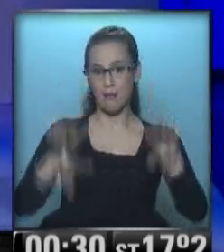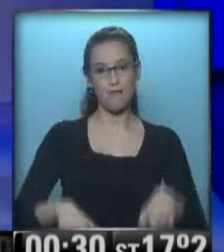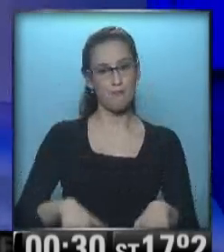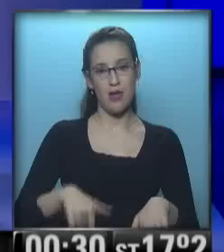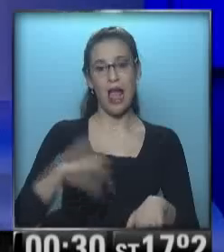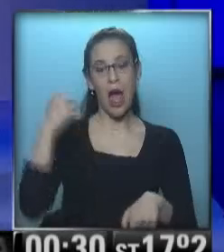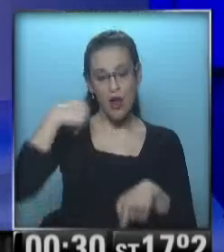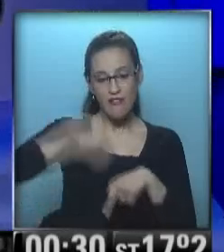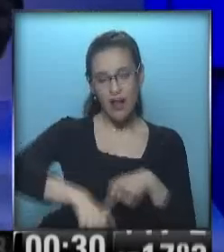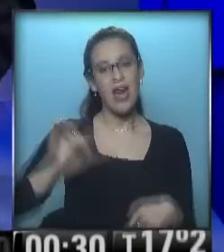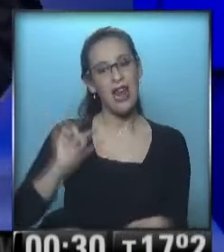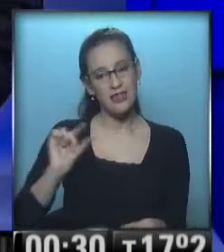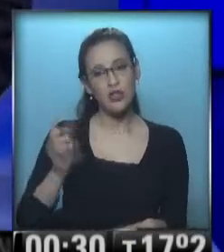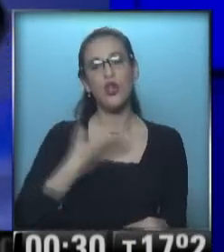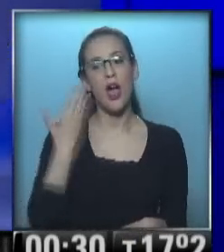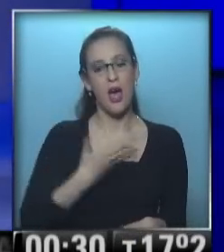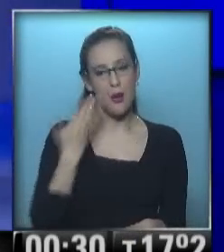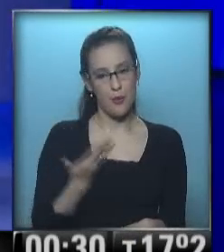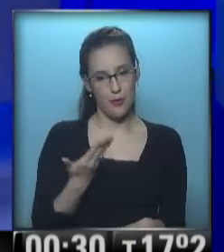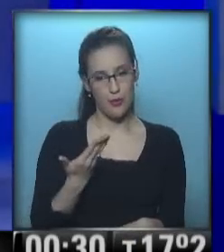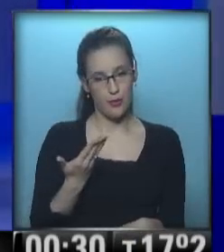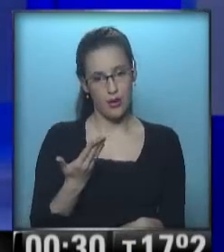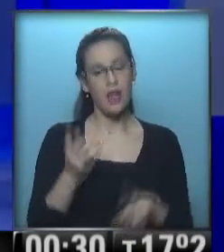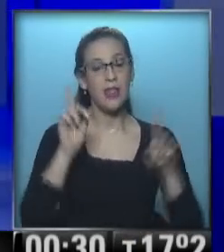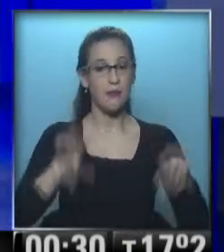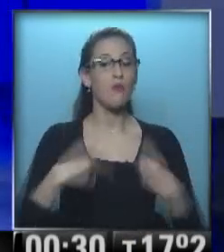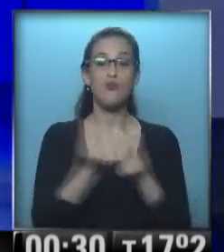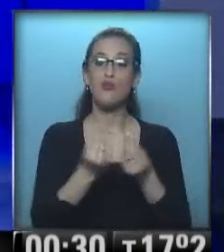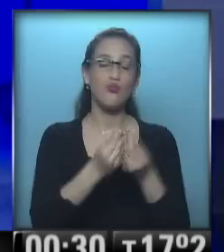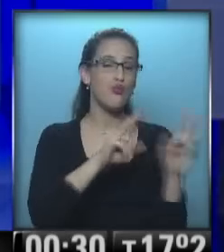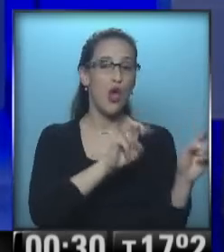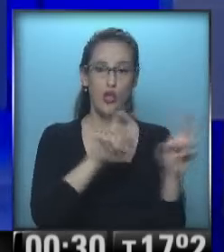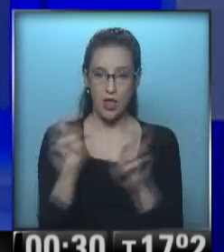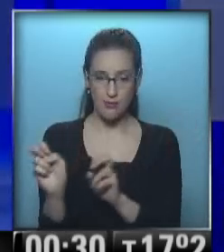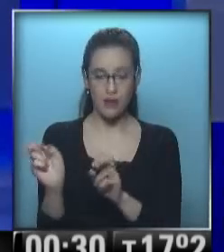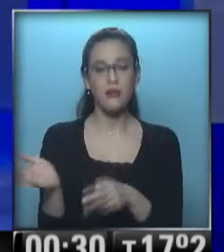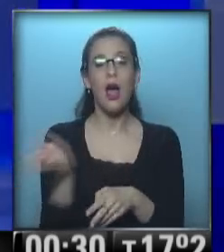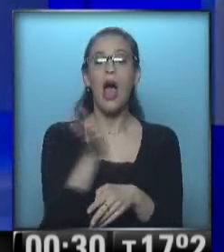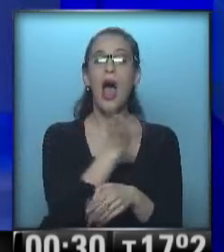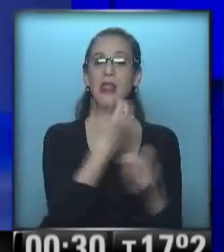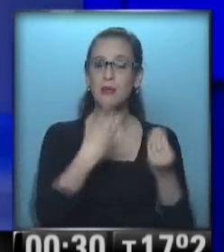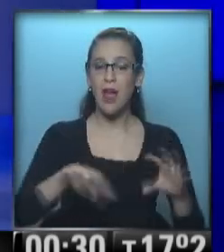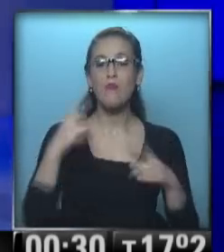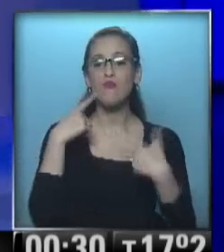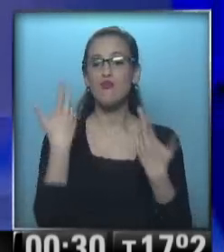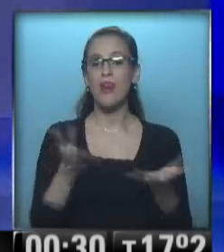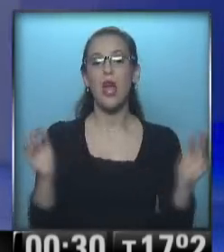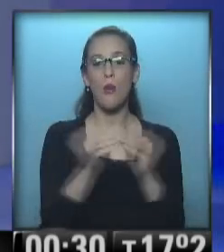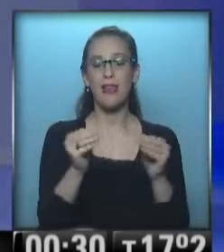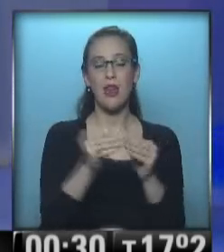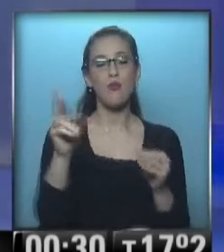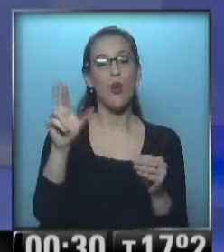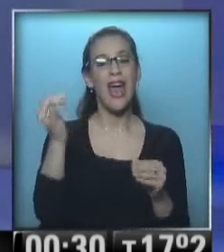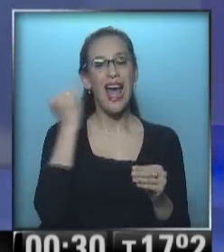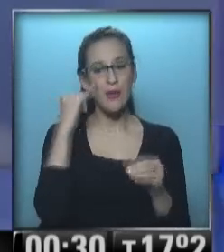ya vamos a estar hablando de esto, por supuesto también de otros temas, así que antes de comenzar quiero presentar a mi compañera Gabriela Previtera.